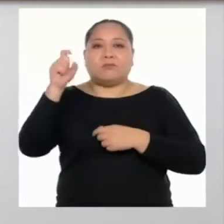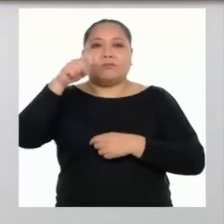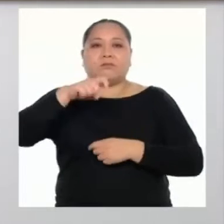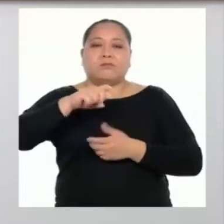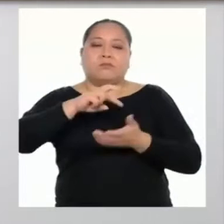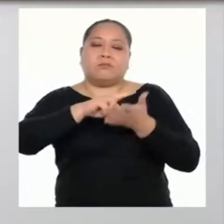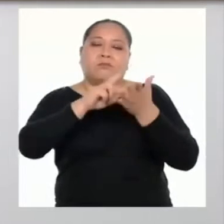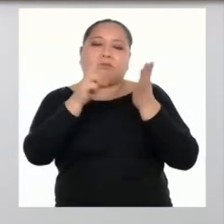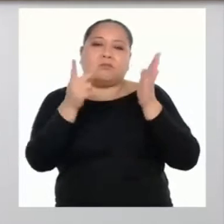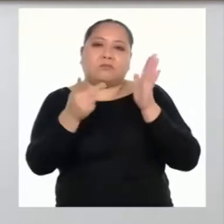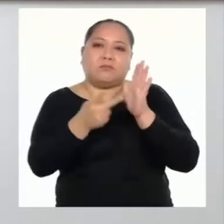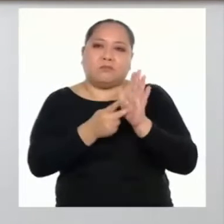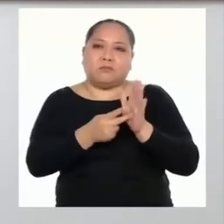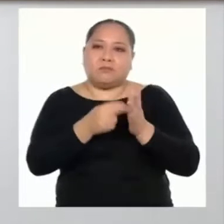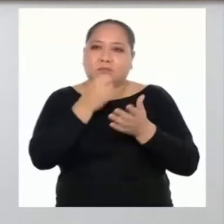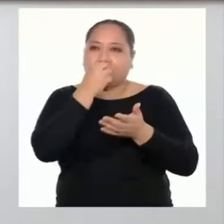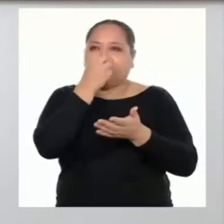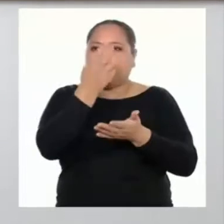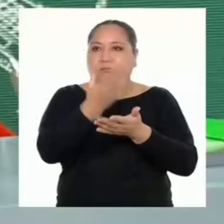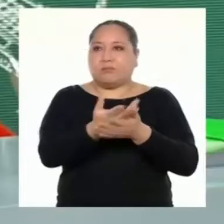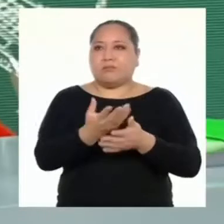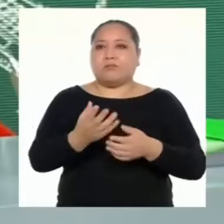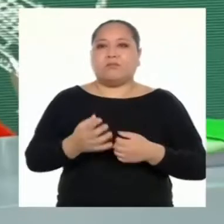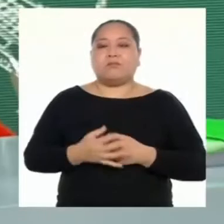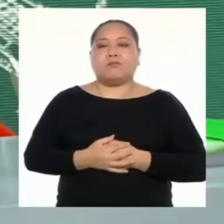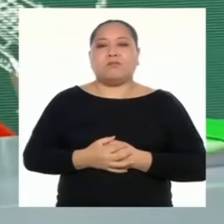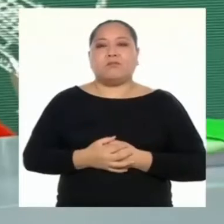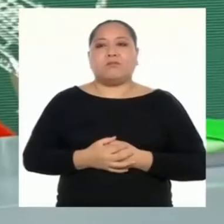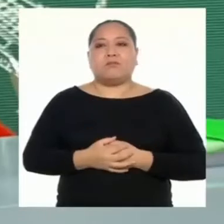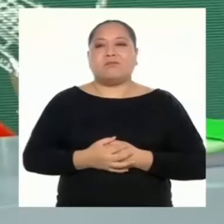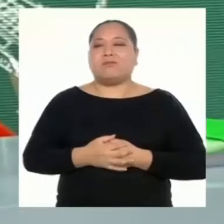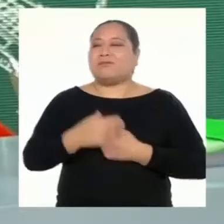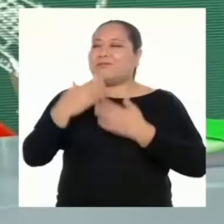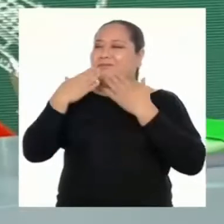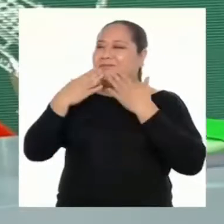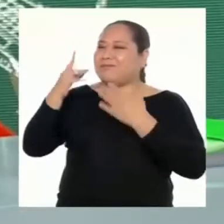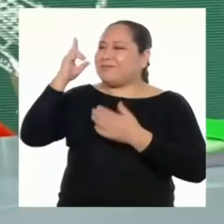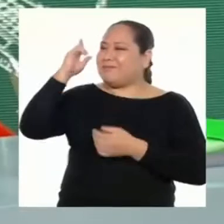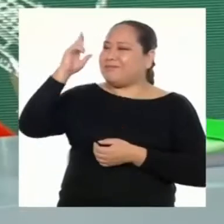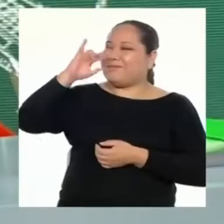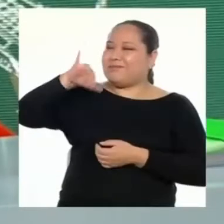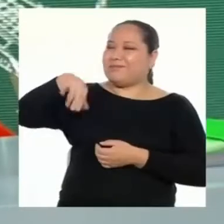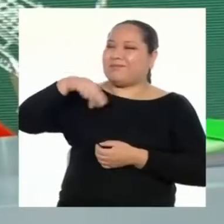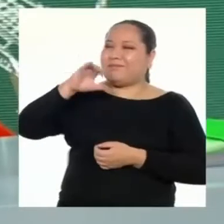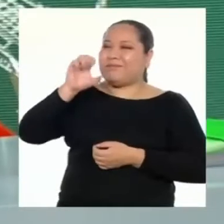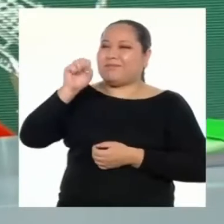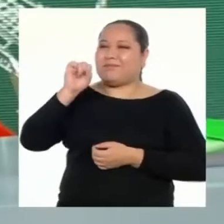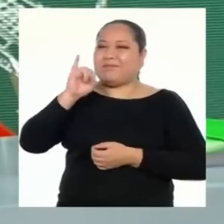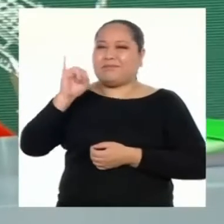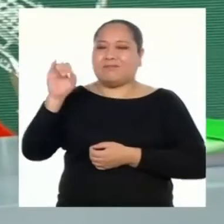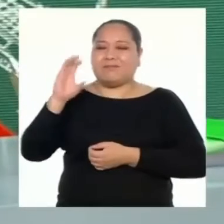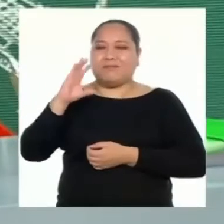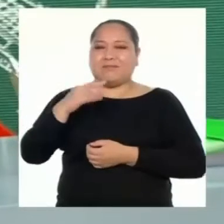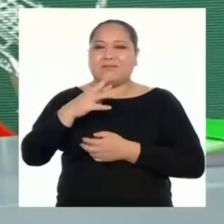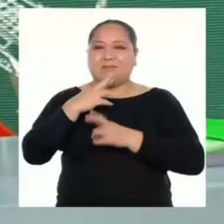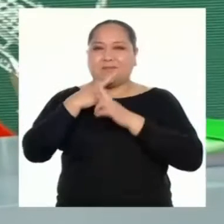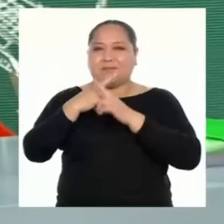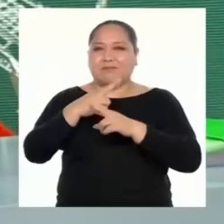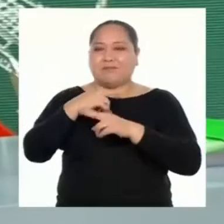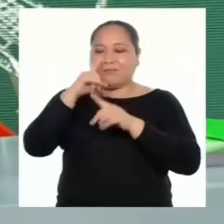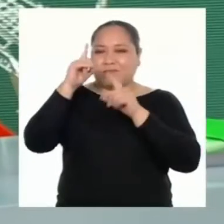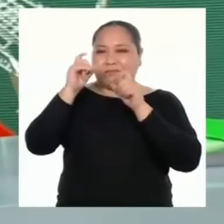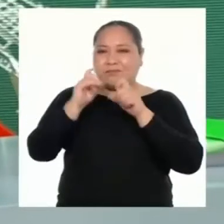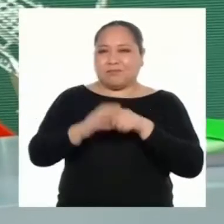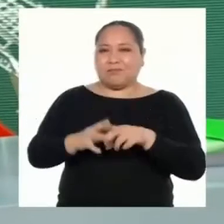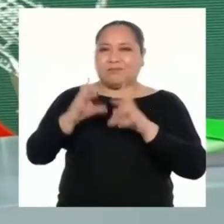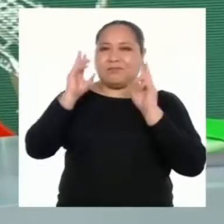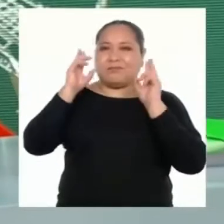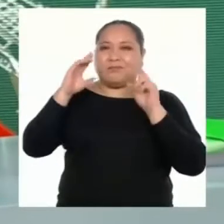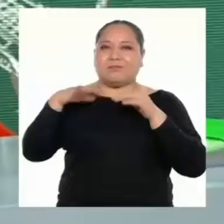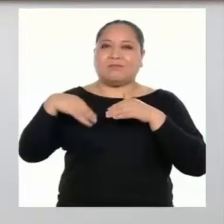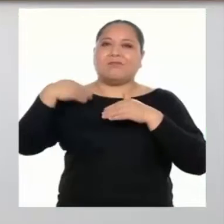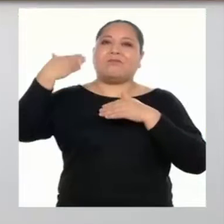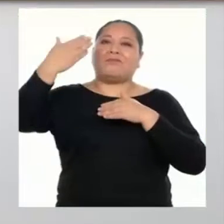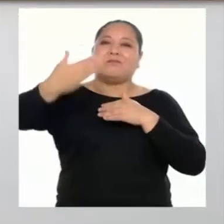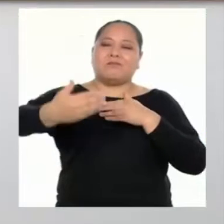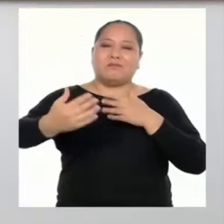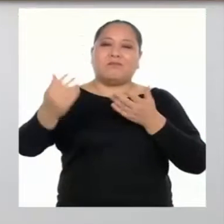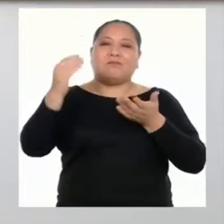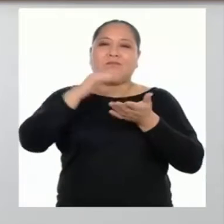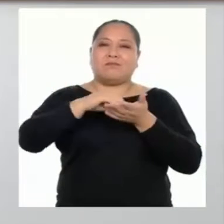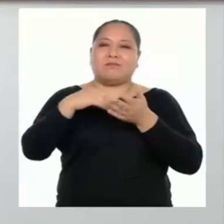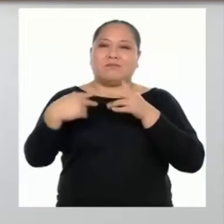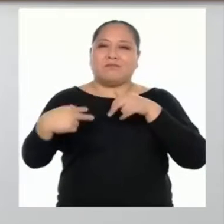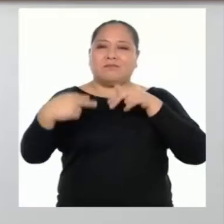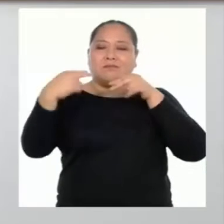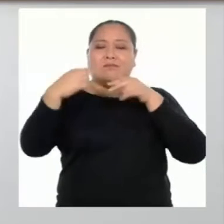es necesariamente bueno. Gracias, profesora Jessica, por responder a las preguntas. Espero que pueda estar con nosotros de